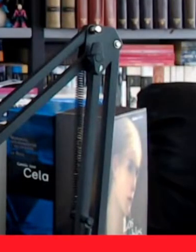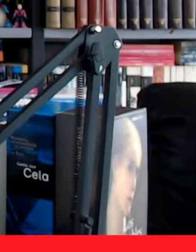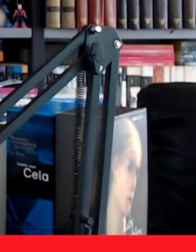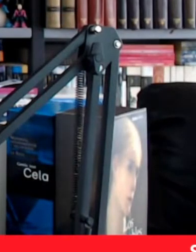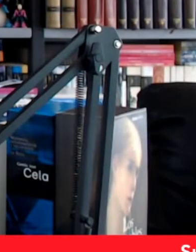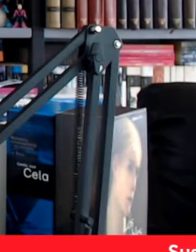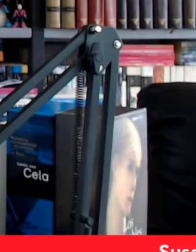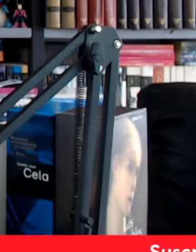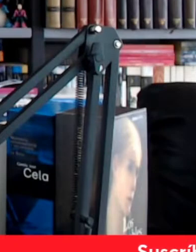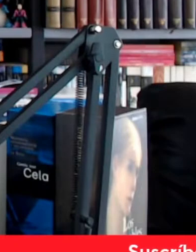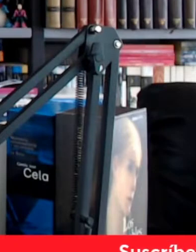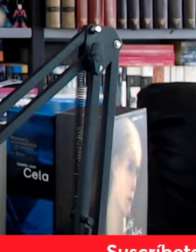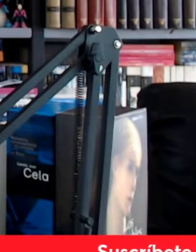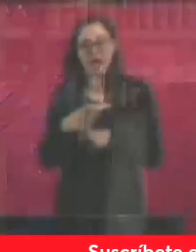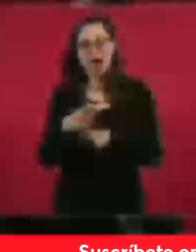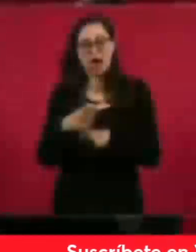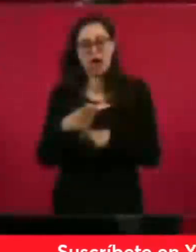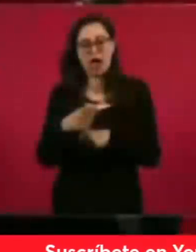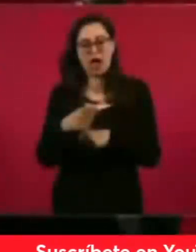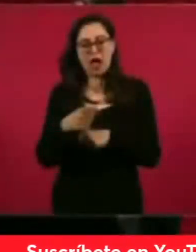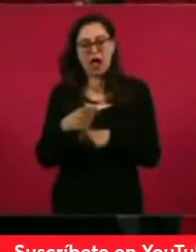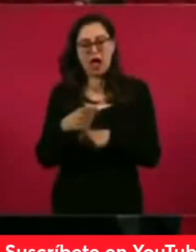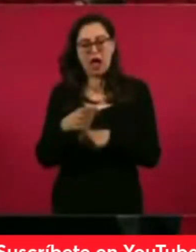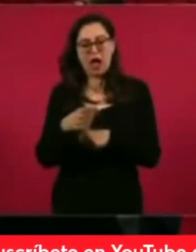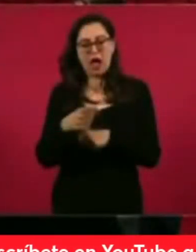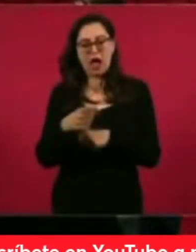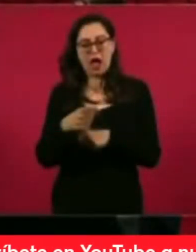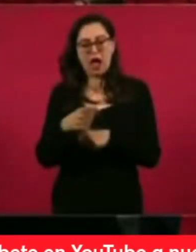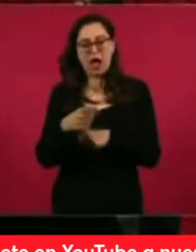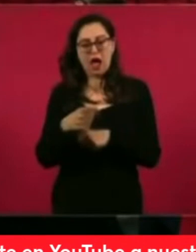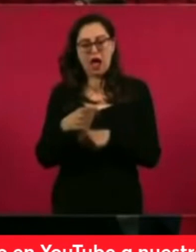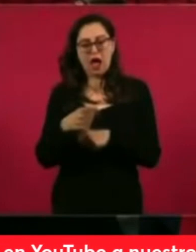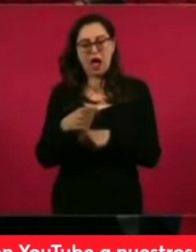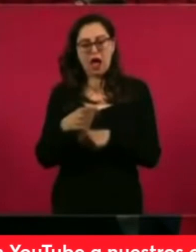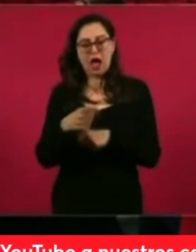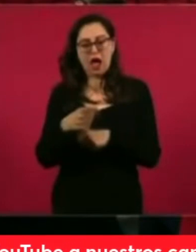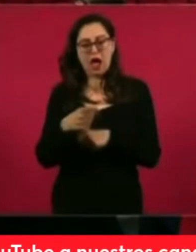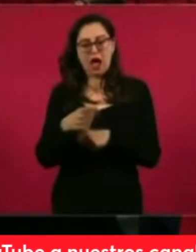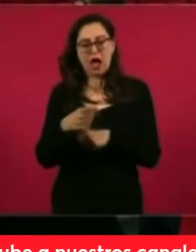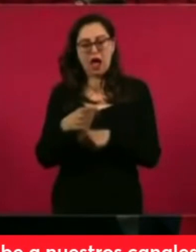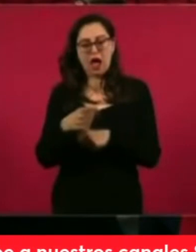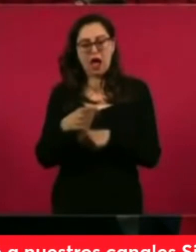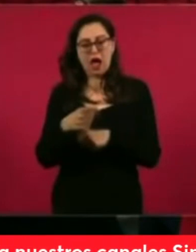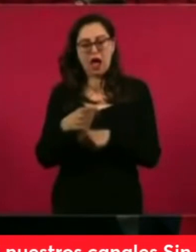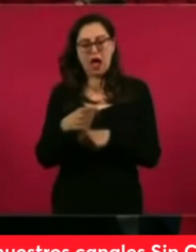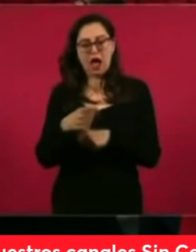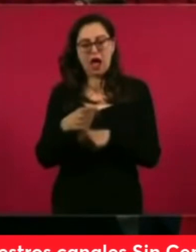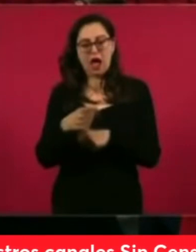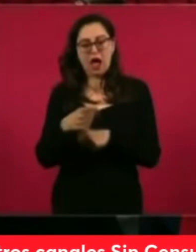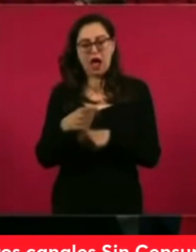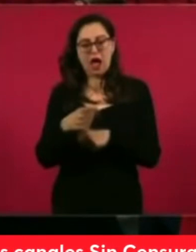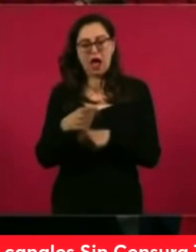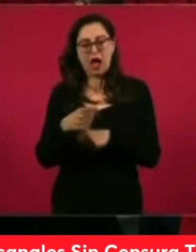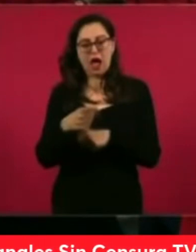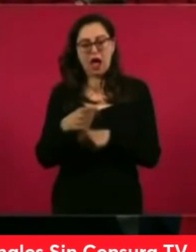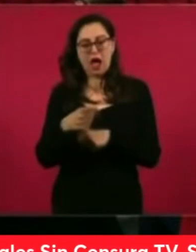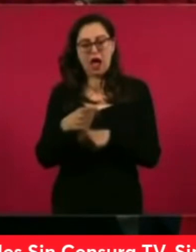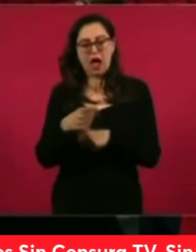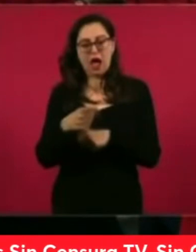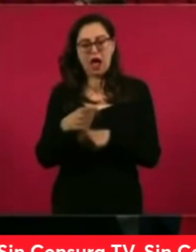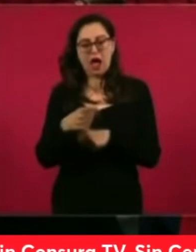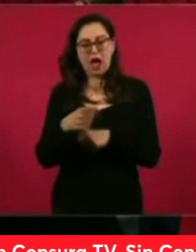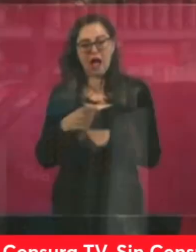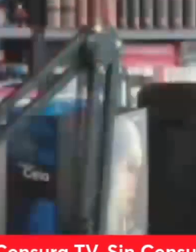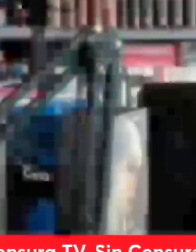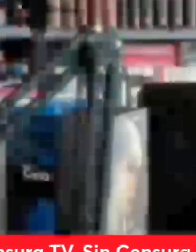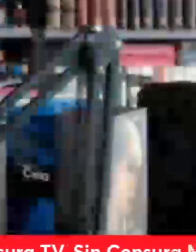el subprocurador Bucio anuncia que la Fiscalía General de la República procederá penalmente contra